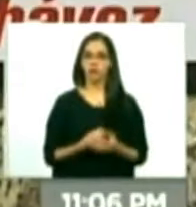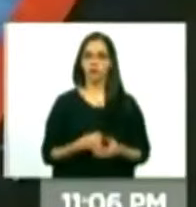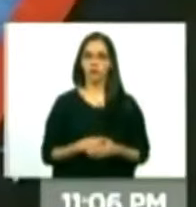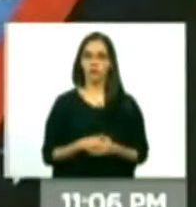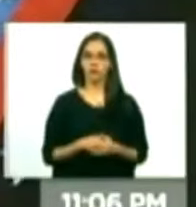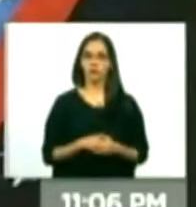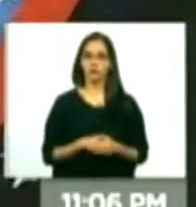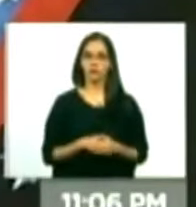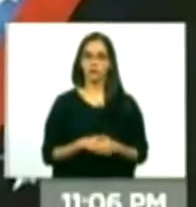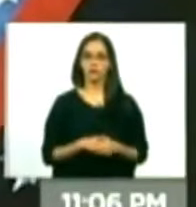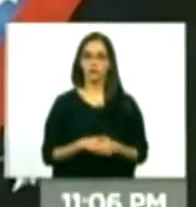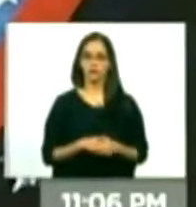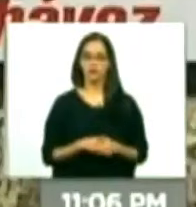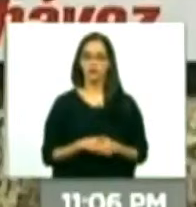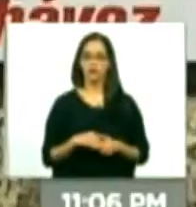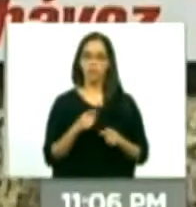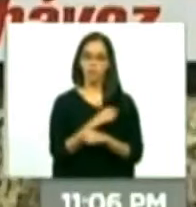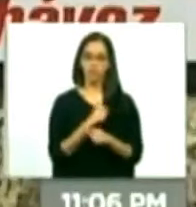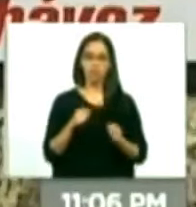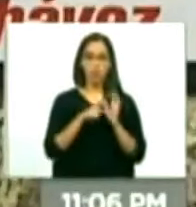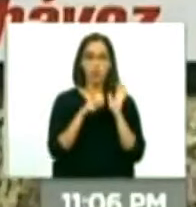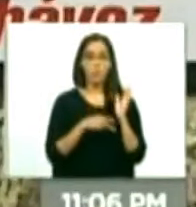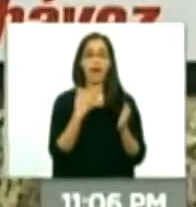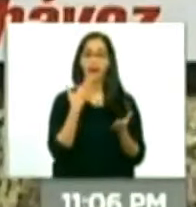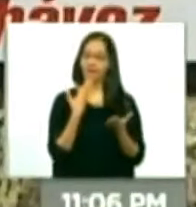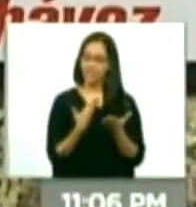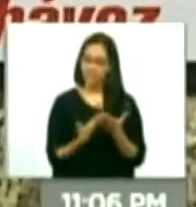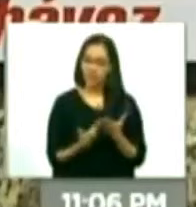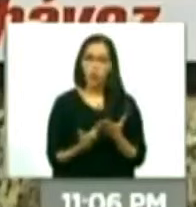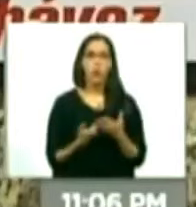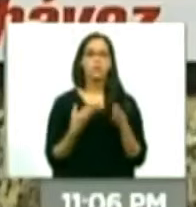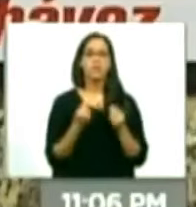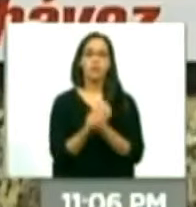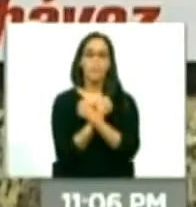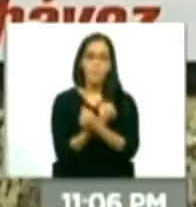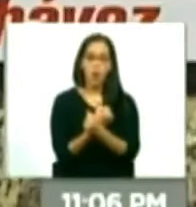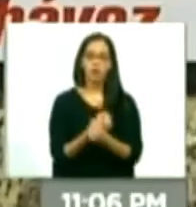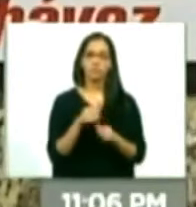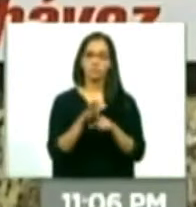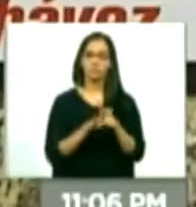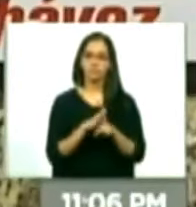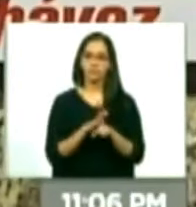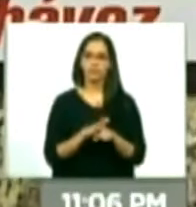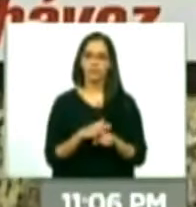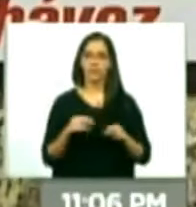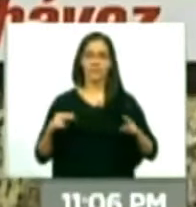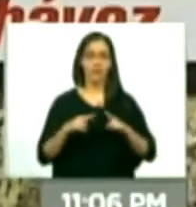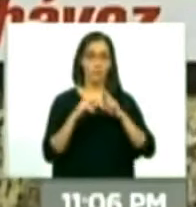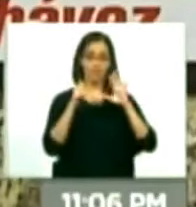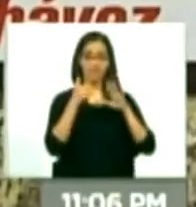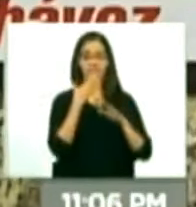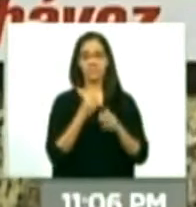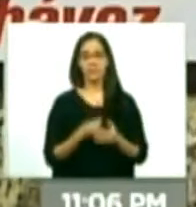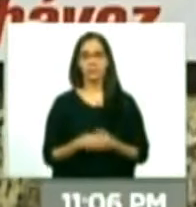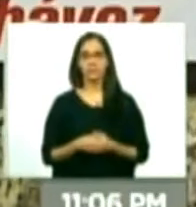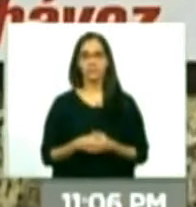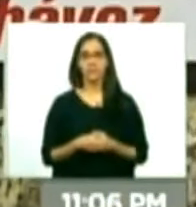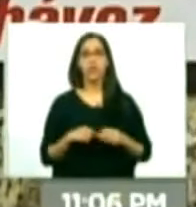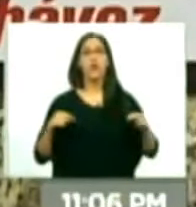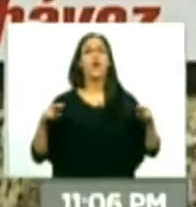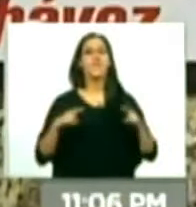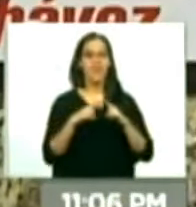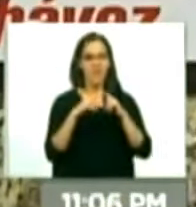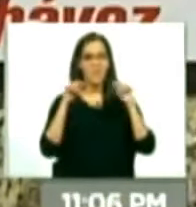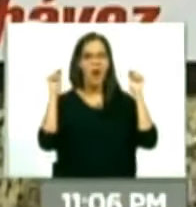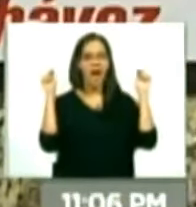Maturín. Estamos terminando el programa. Agradezco infinitamente tanto amor, tanto cariño. Y nos vemos el 6 de diciembre. Nos vemos